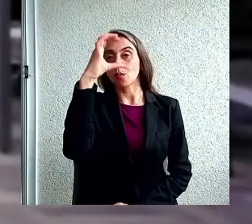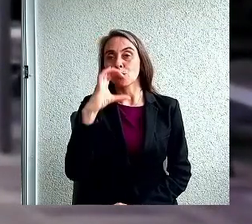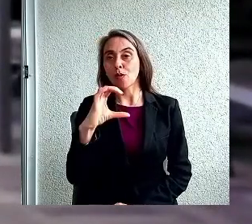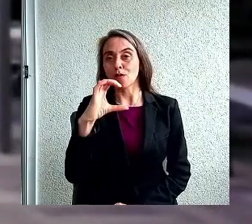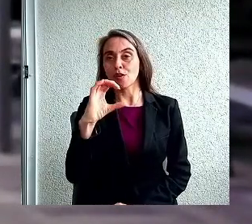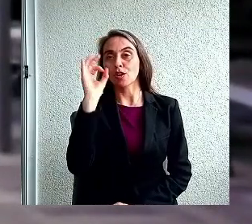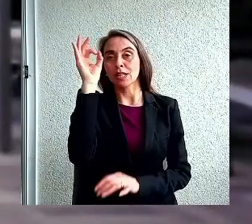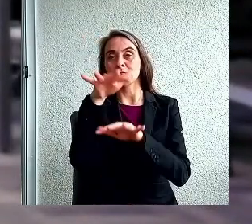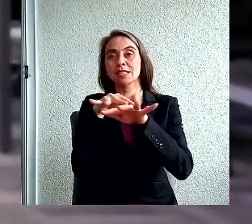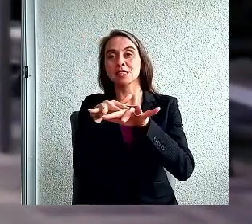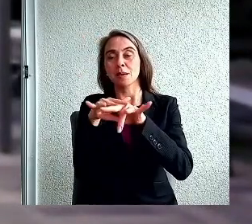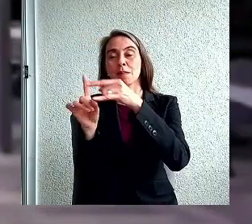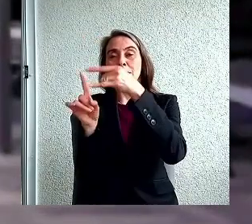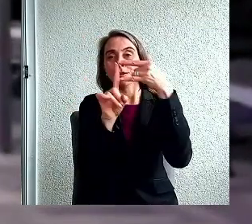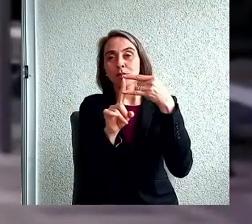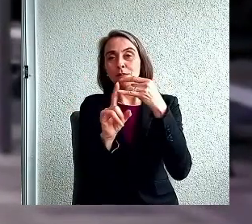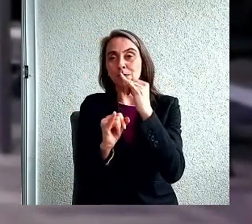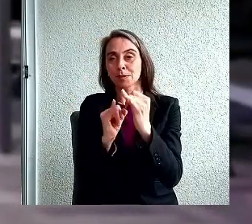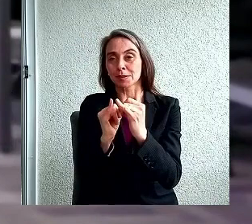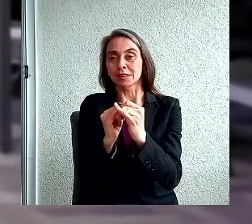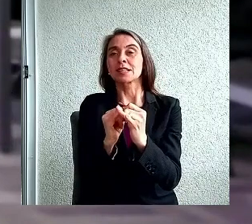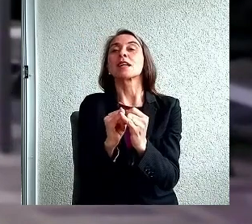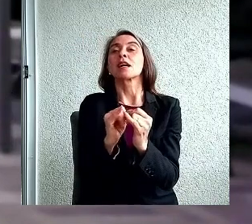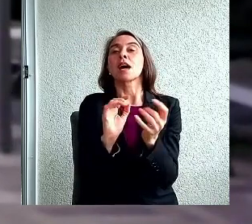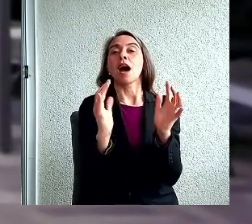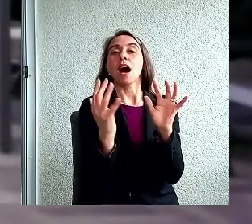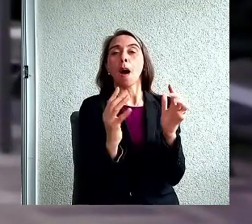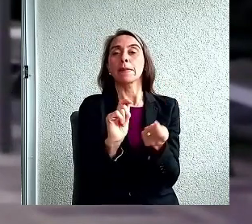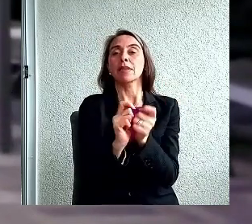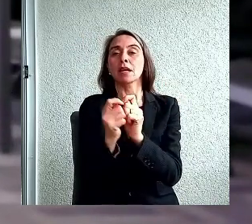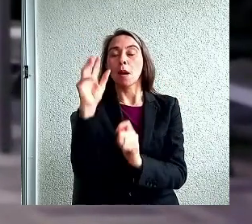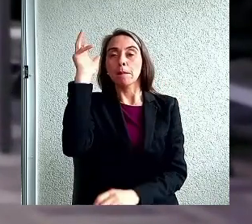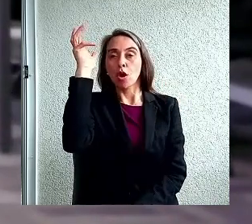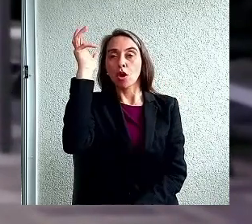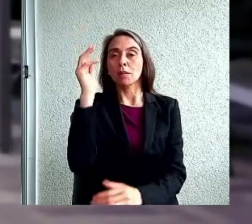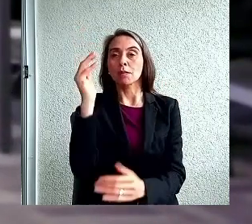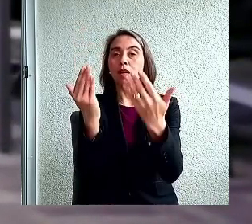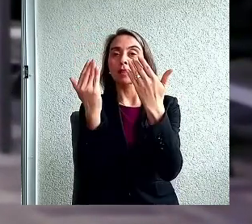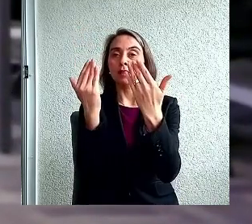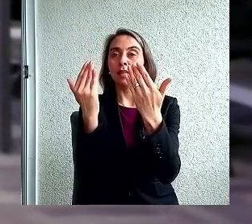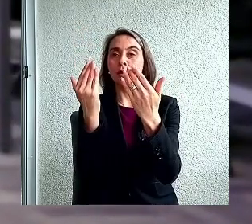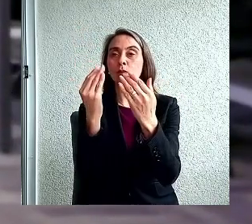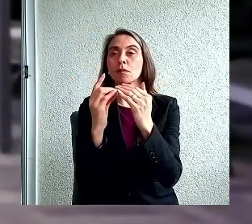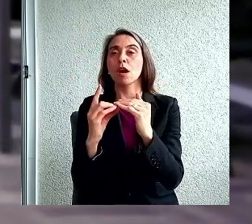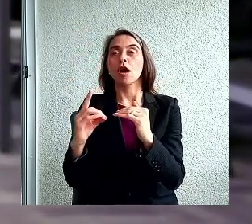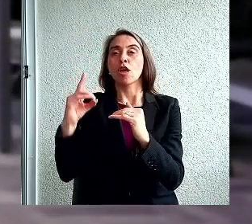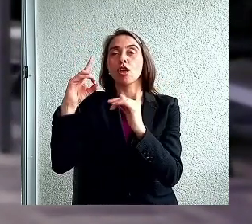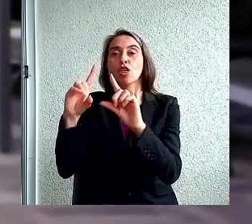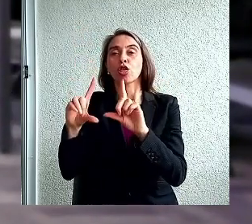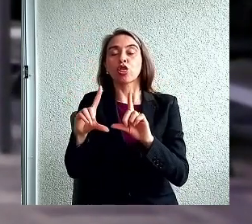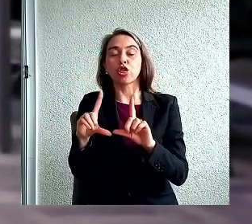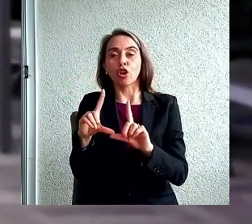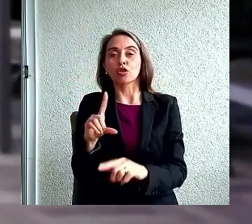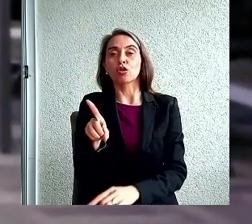Samir Couro, quien es el encargado de hacer la moderación de este evento. Por favor, profesor Samir, adelante. Muchas gracias, Soledad. Continuamos